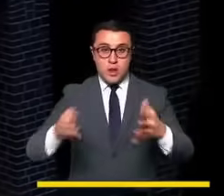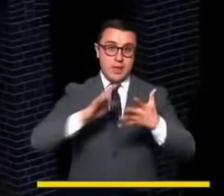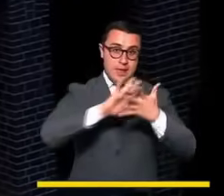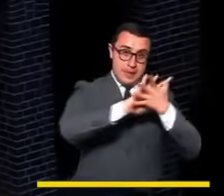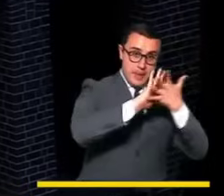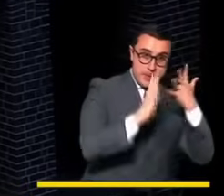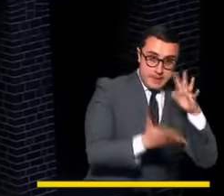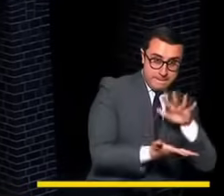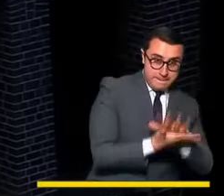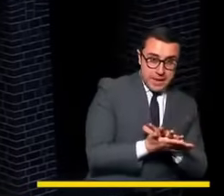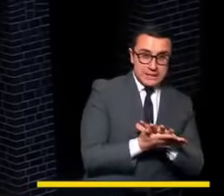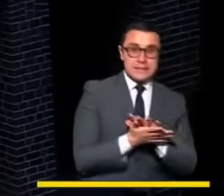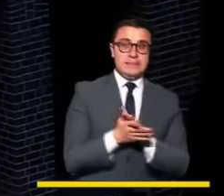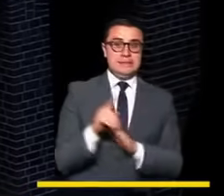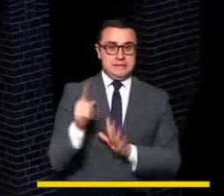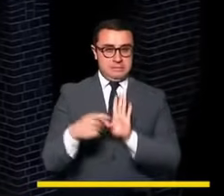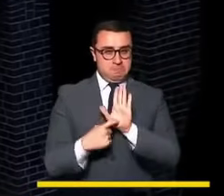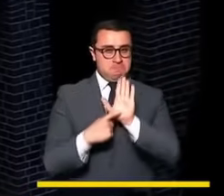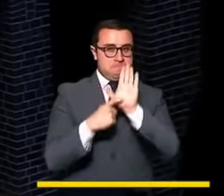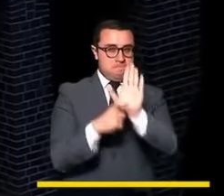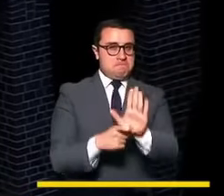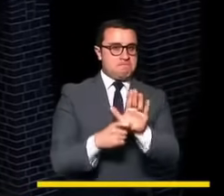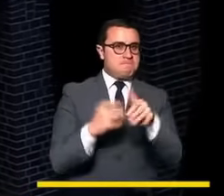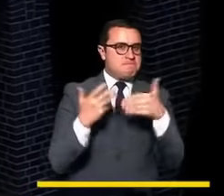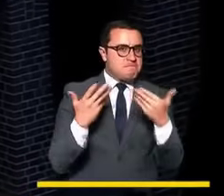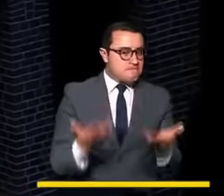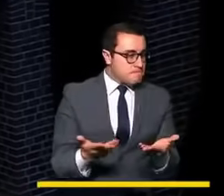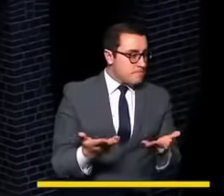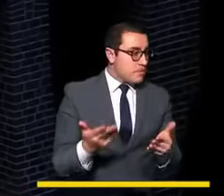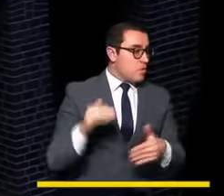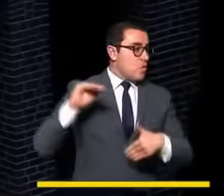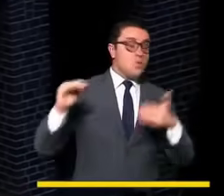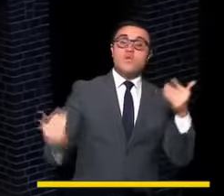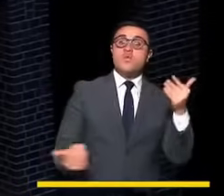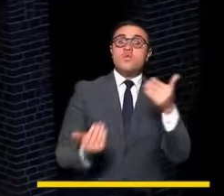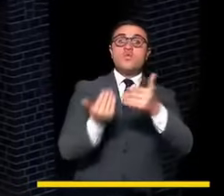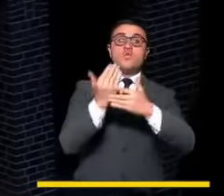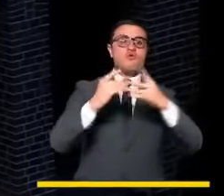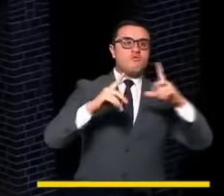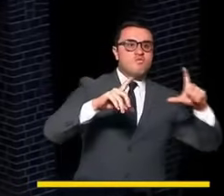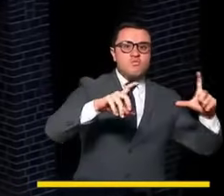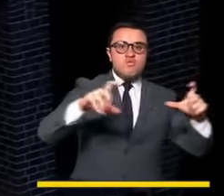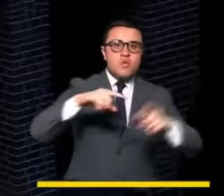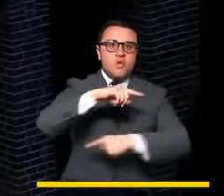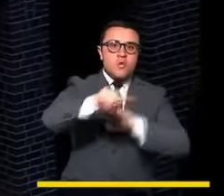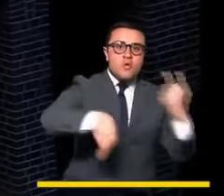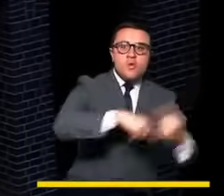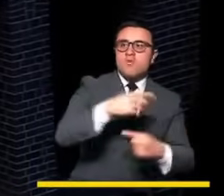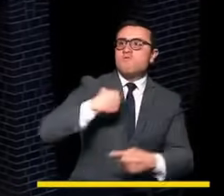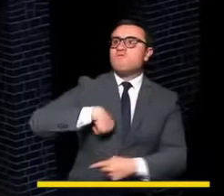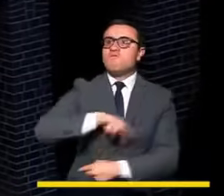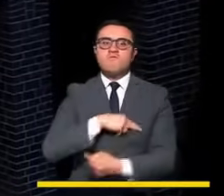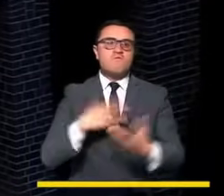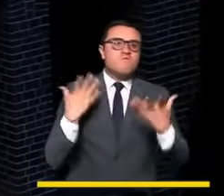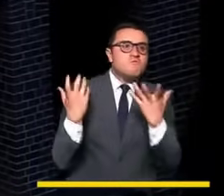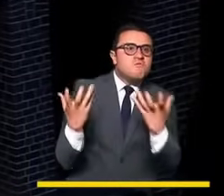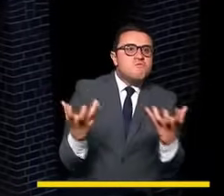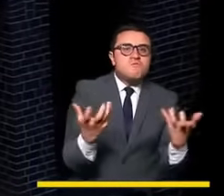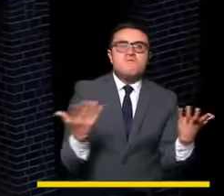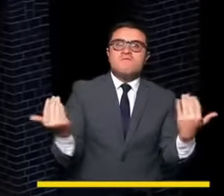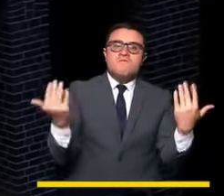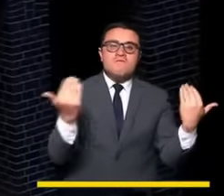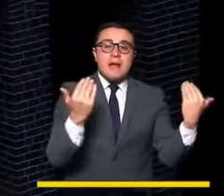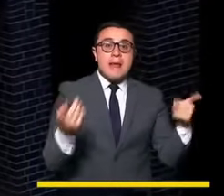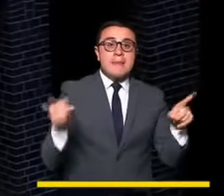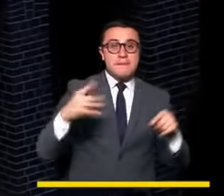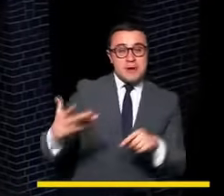sus diferentes expresiones. En estos nuevos nodos turísticos que queremos desarrollar, y en